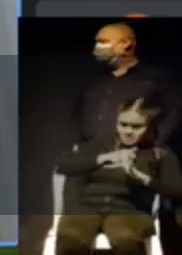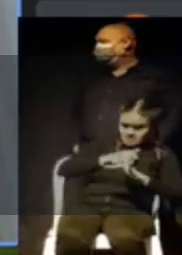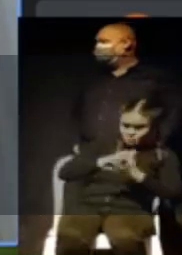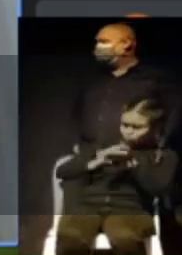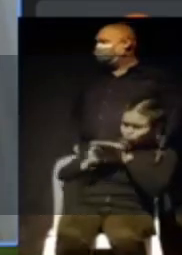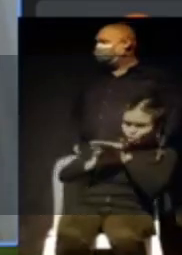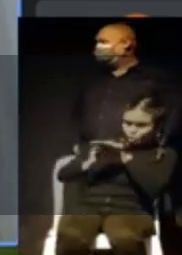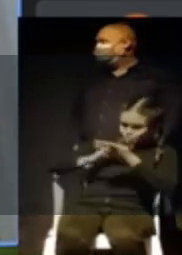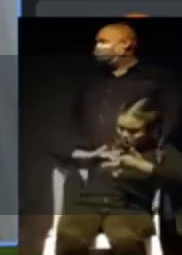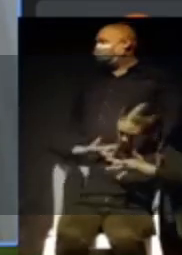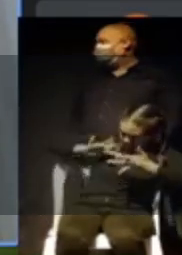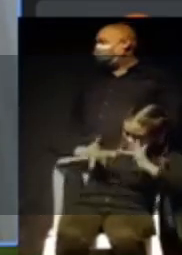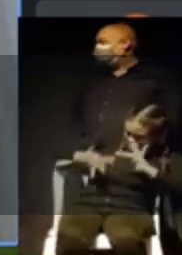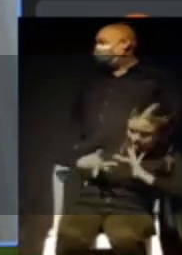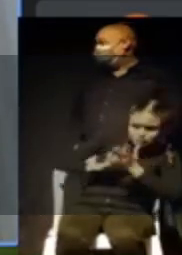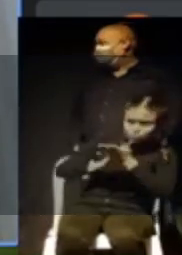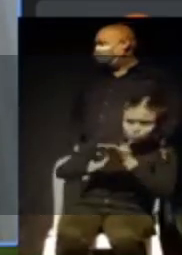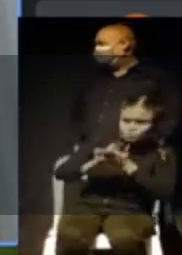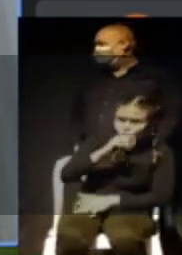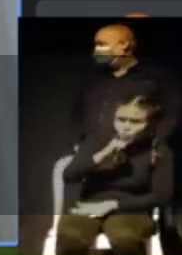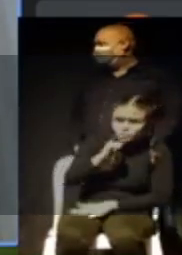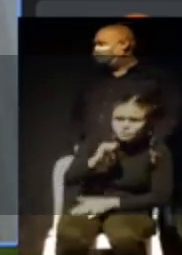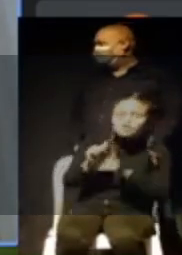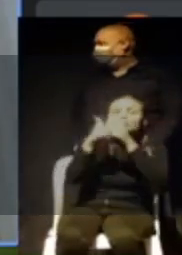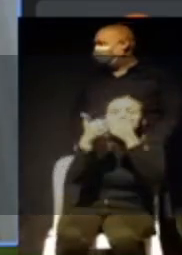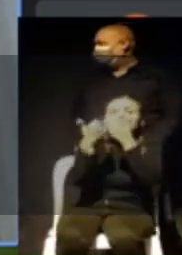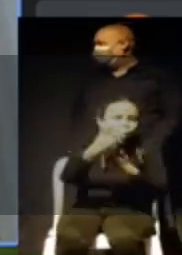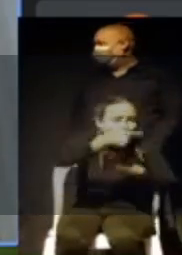no van a sanar en nuestro país y no podemos de pronto avizorar